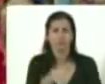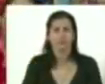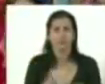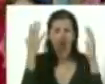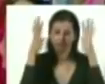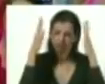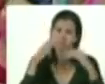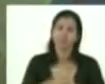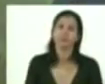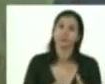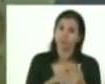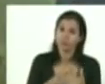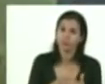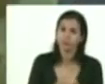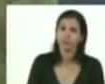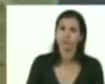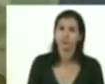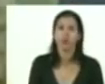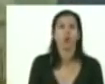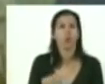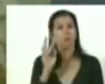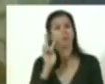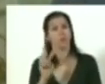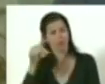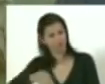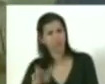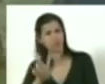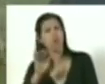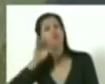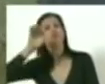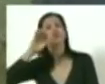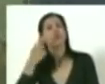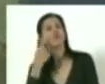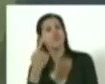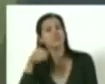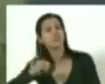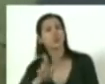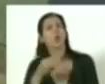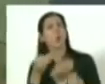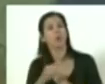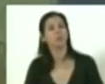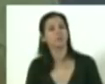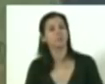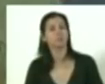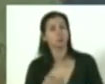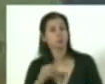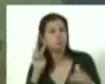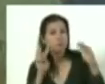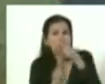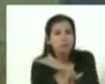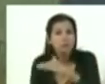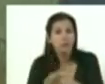Por eso, ¿cómo vemos a Venezuela en los próximos años? La vemos de